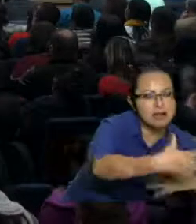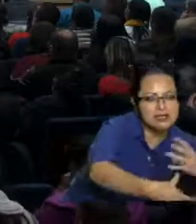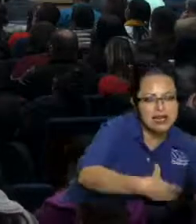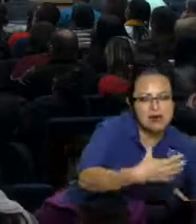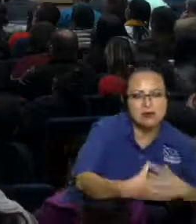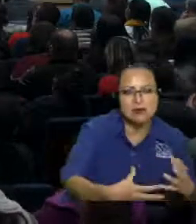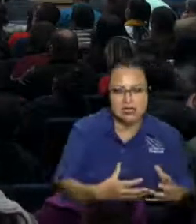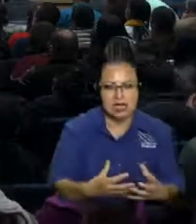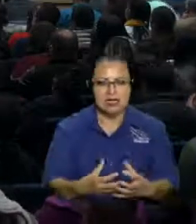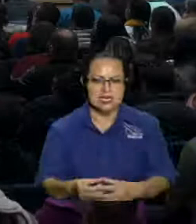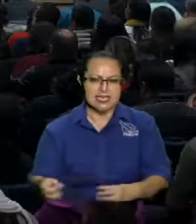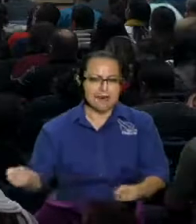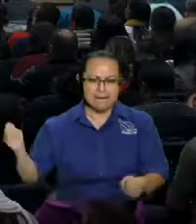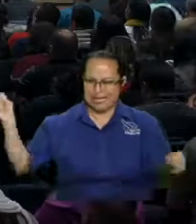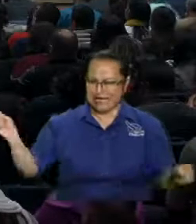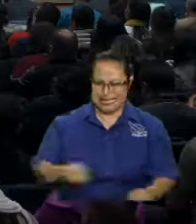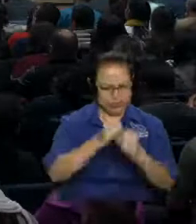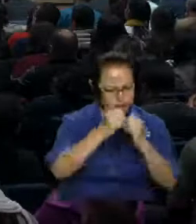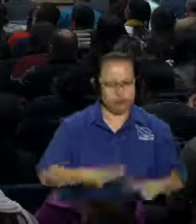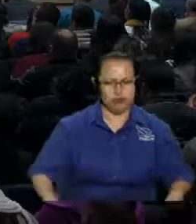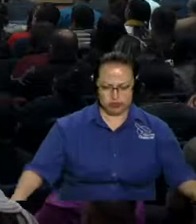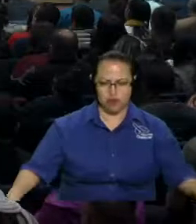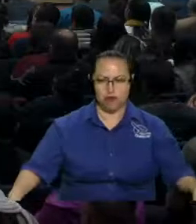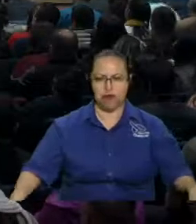Entonces, cuando eso sucedía,